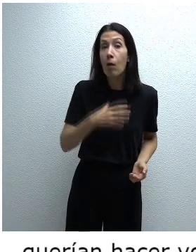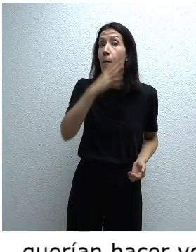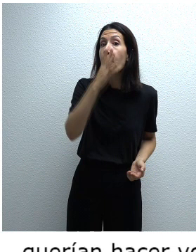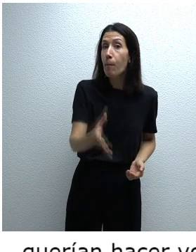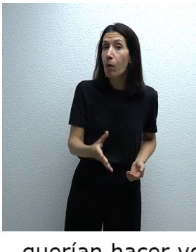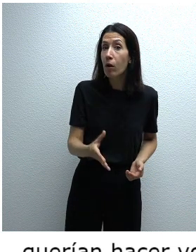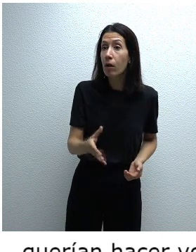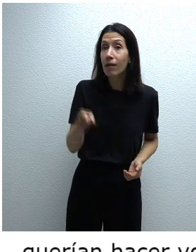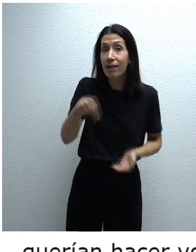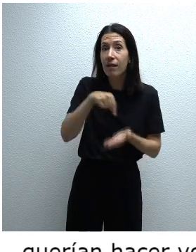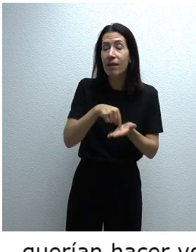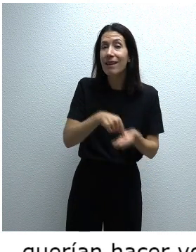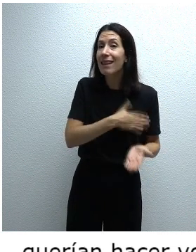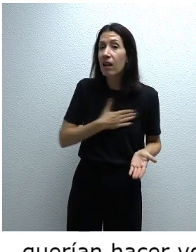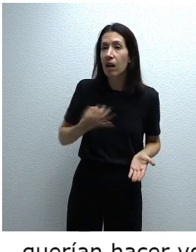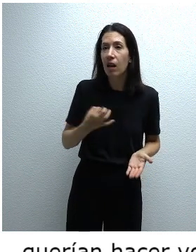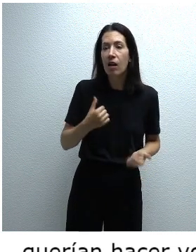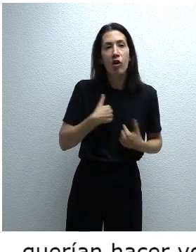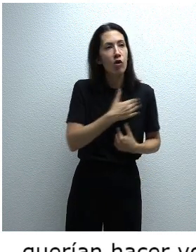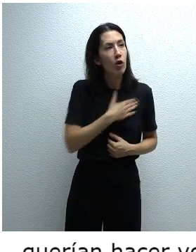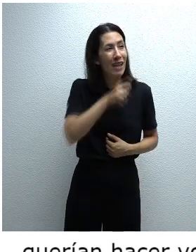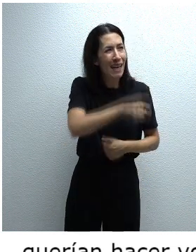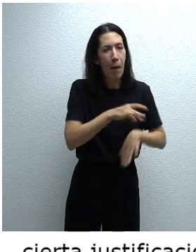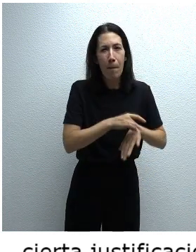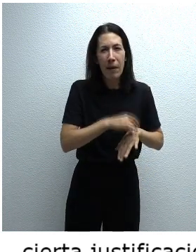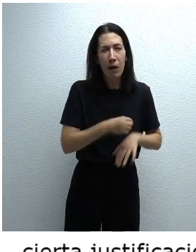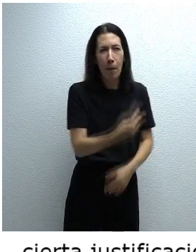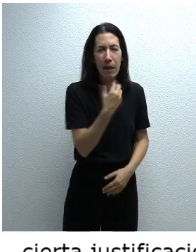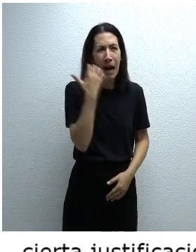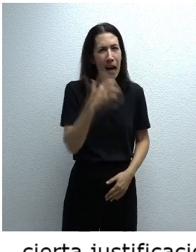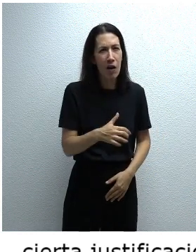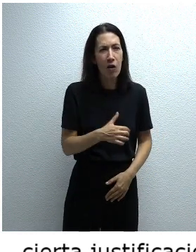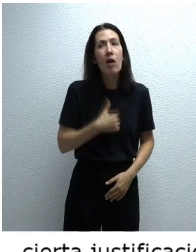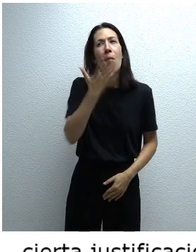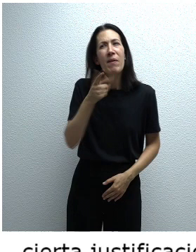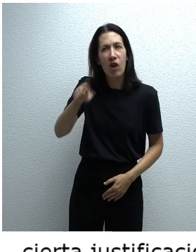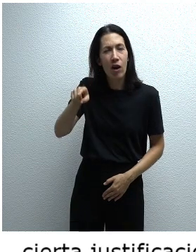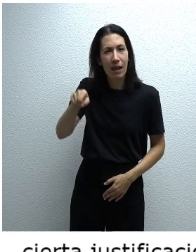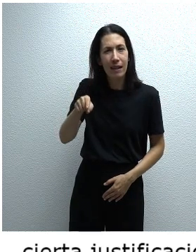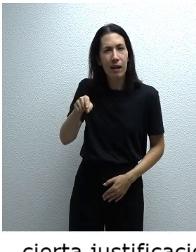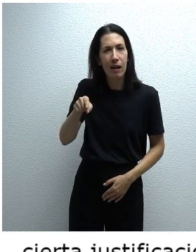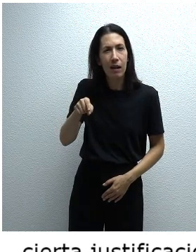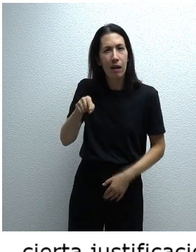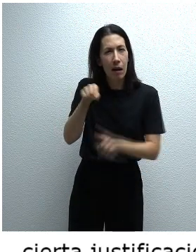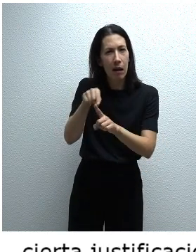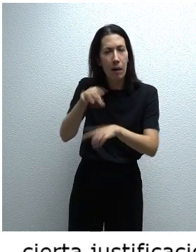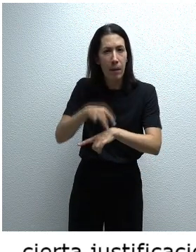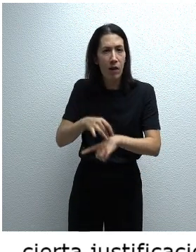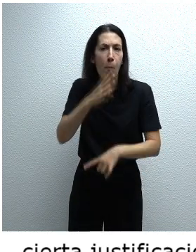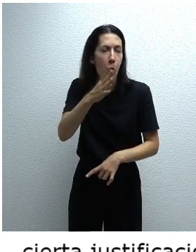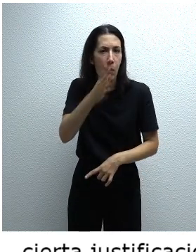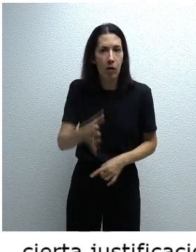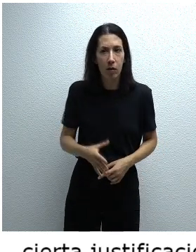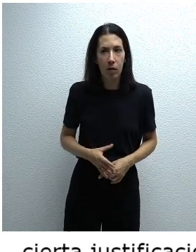lo que se demandaba era, yo no quiero que me atienda este médico que me mira mal, pues quiero este otro que es de mi preferencia, por lo que sea. Bueno, te